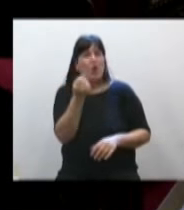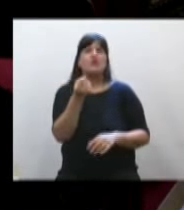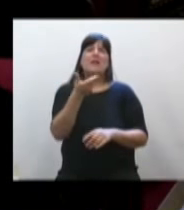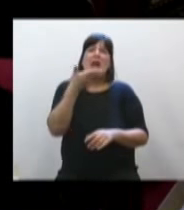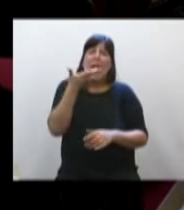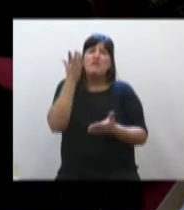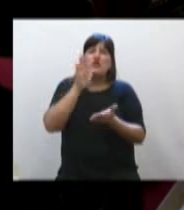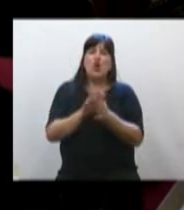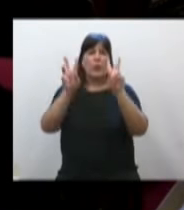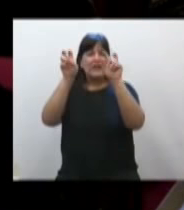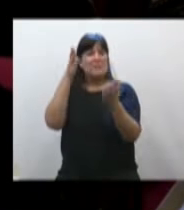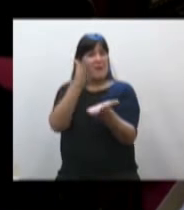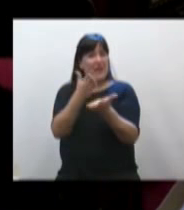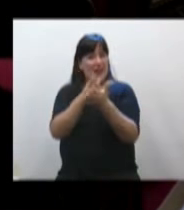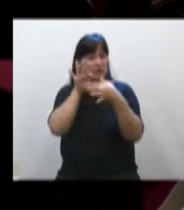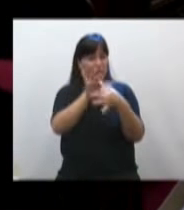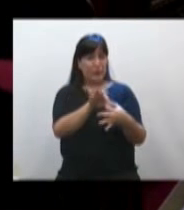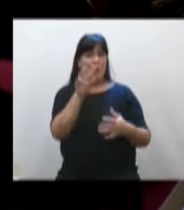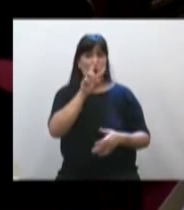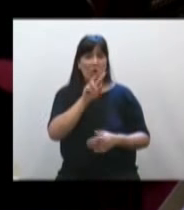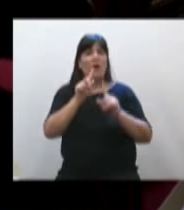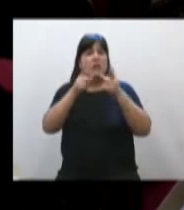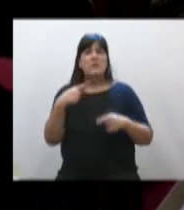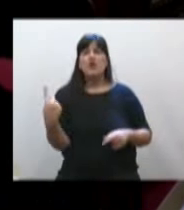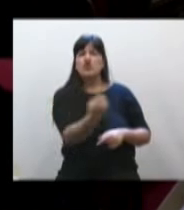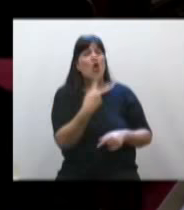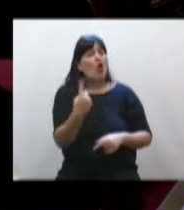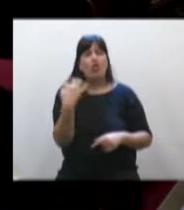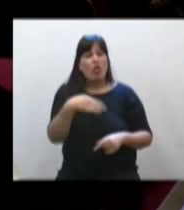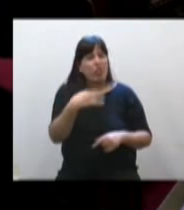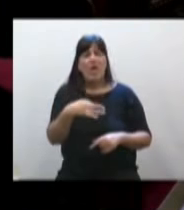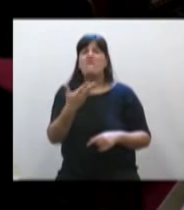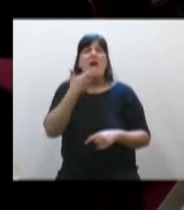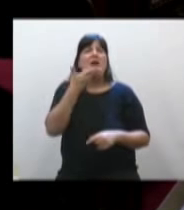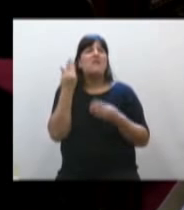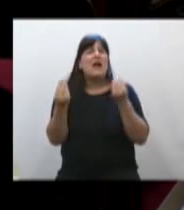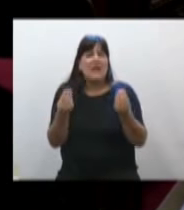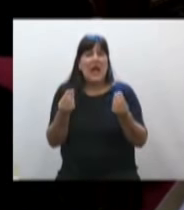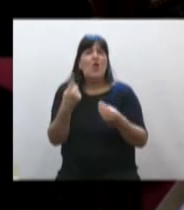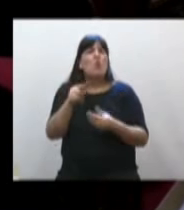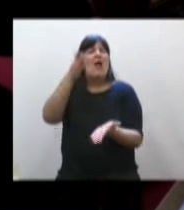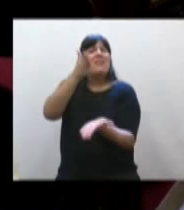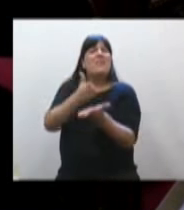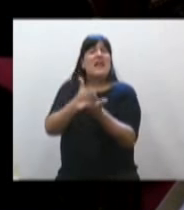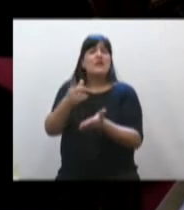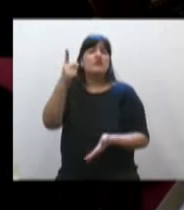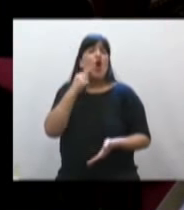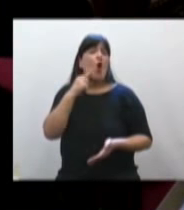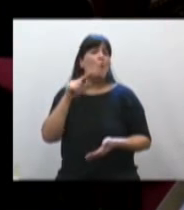Eduardo, te escucho. Sí, Paula. Bueno, contanos un poco para cerrar estas sensaciones que estás teniendo, vuelvo a repetir, de un día